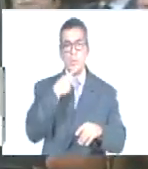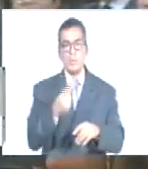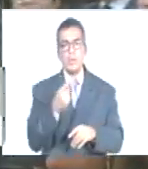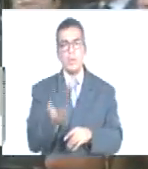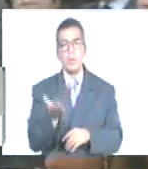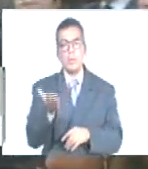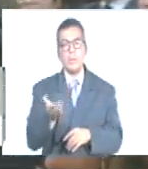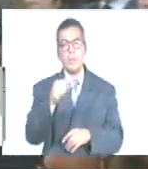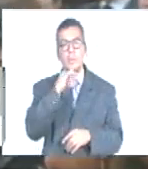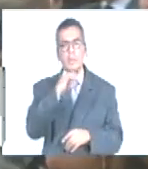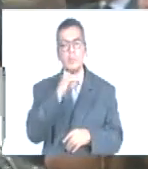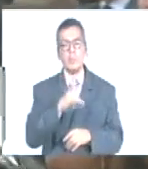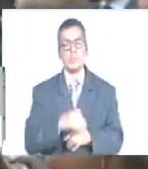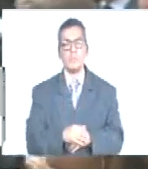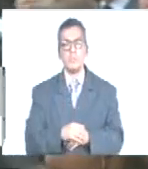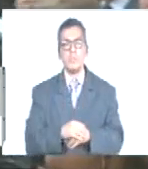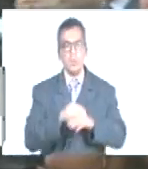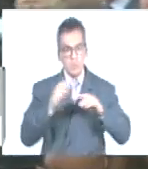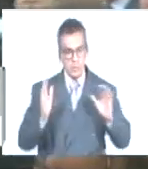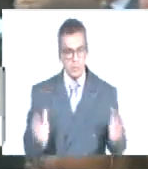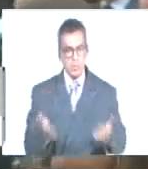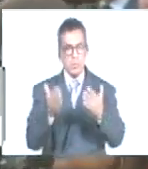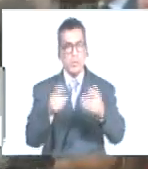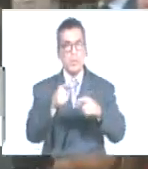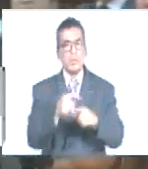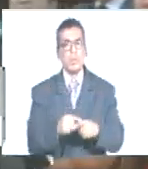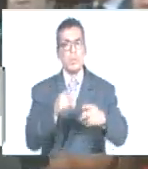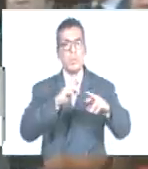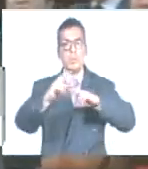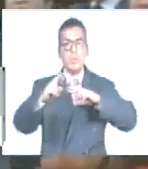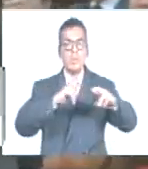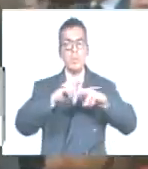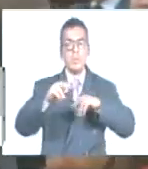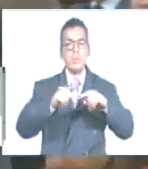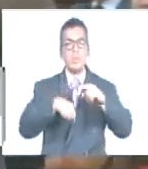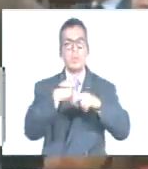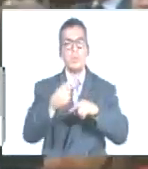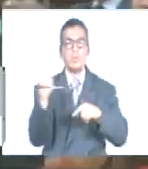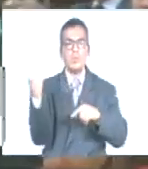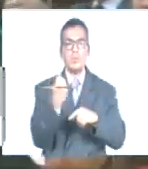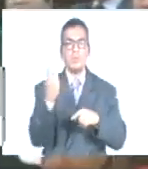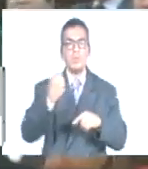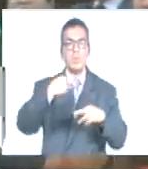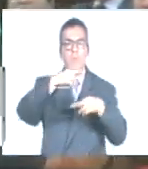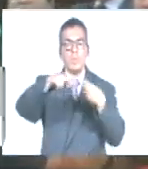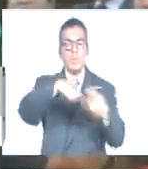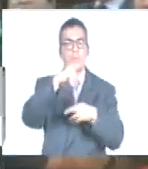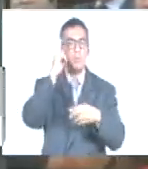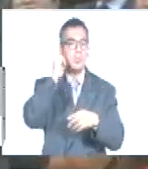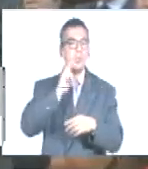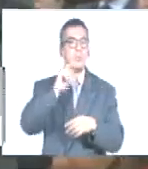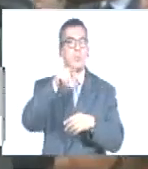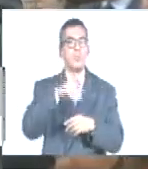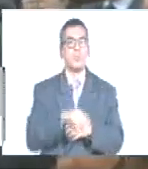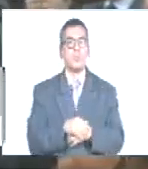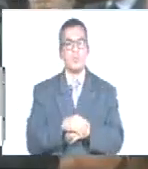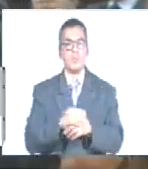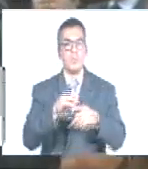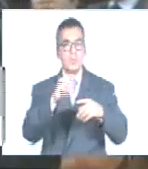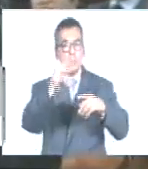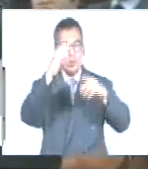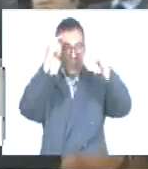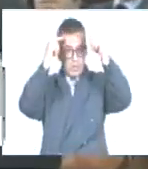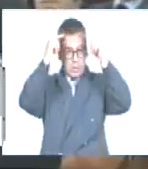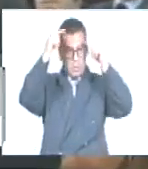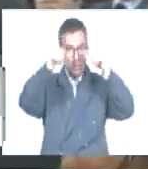destacar el hecho del empuje de estas relaciones a partir de la llegada de la Revolución Bolivariana con el comandante